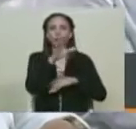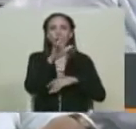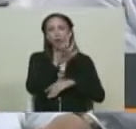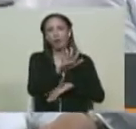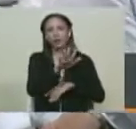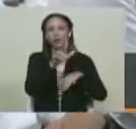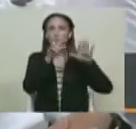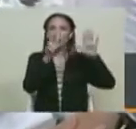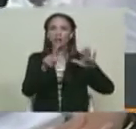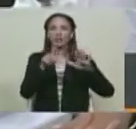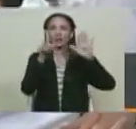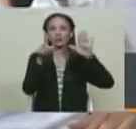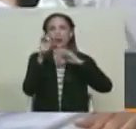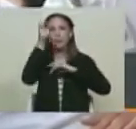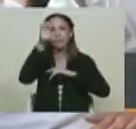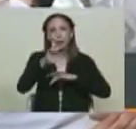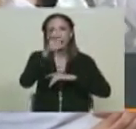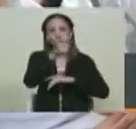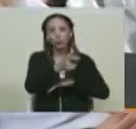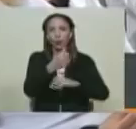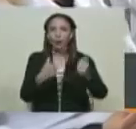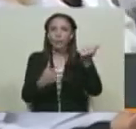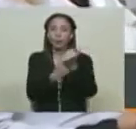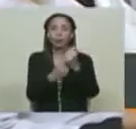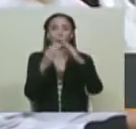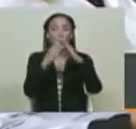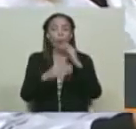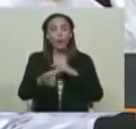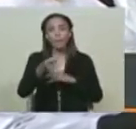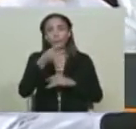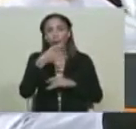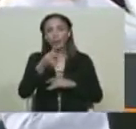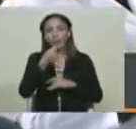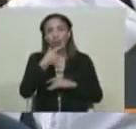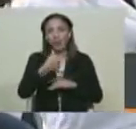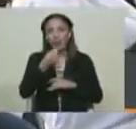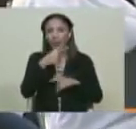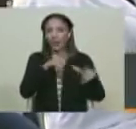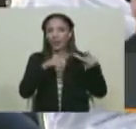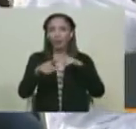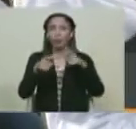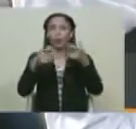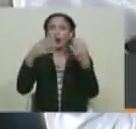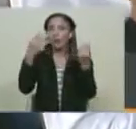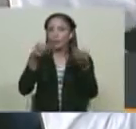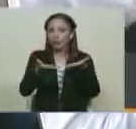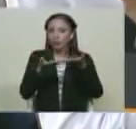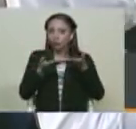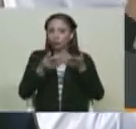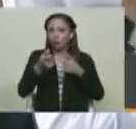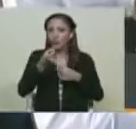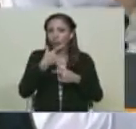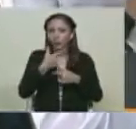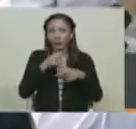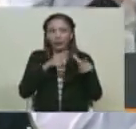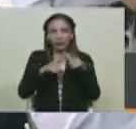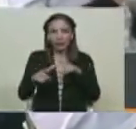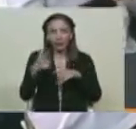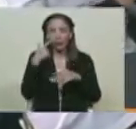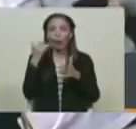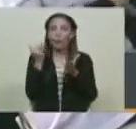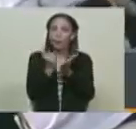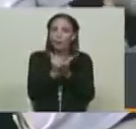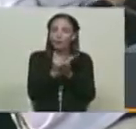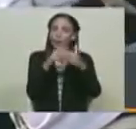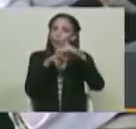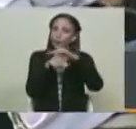731.576 personas con sus tratamientos médicos entregados en la mano. Y debemos consolidar